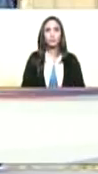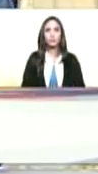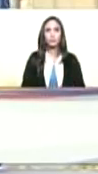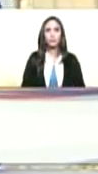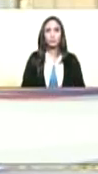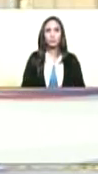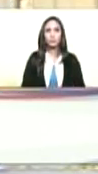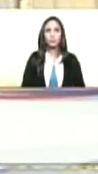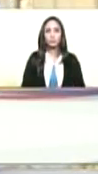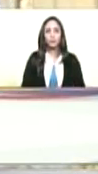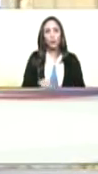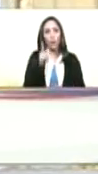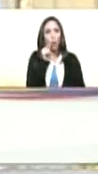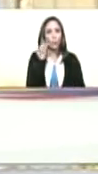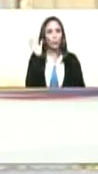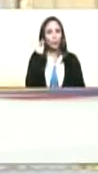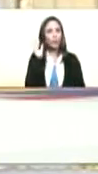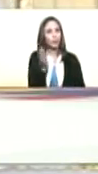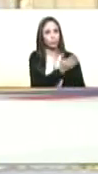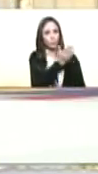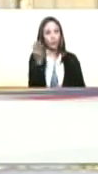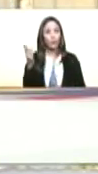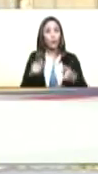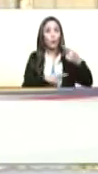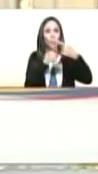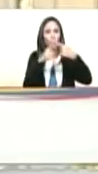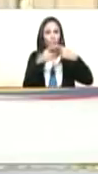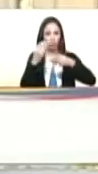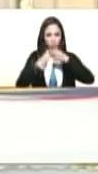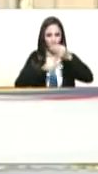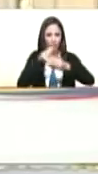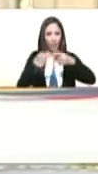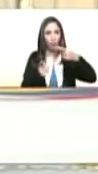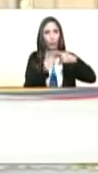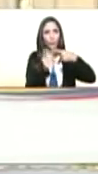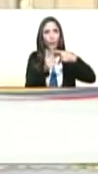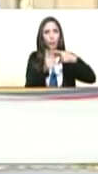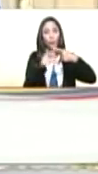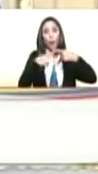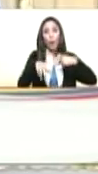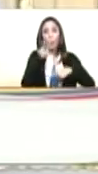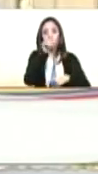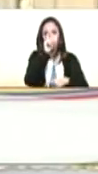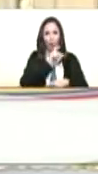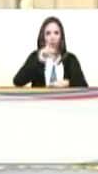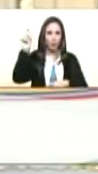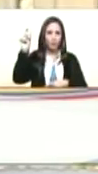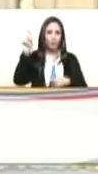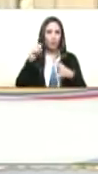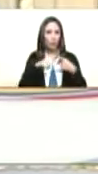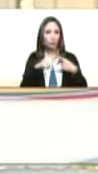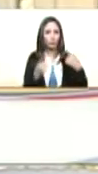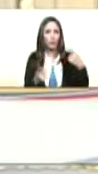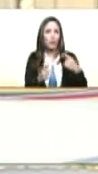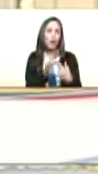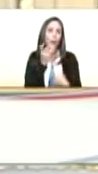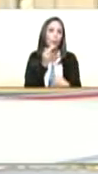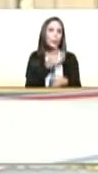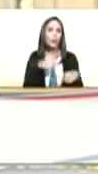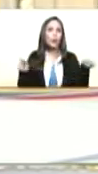Compañeros, compañeras, lo primero que hay que hacer es, estamos cumpliendo 2 años, ¿verdad? ¿Cómo cuando uno cumple